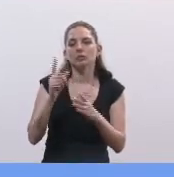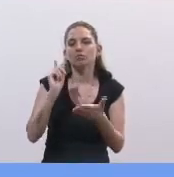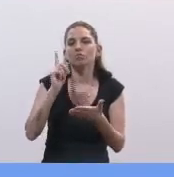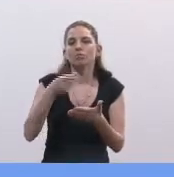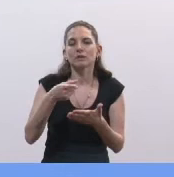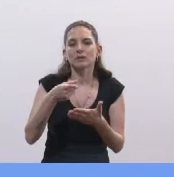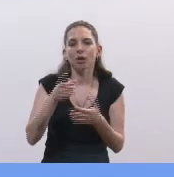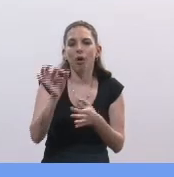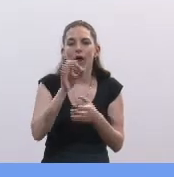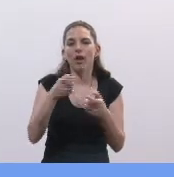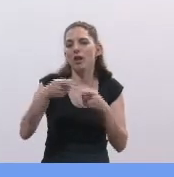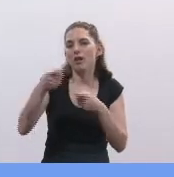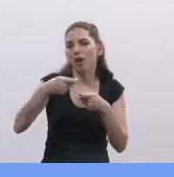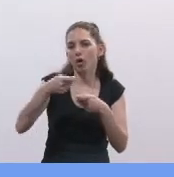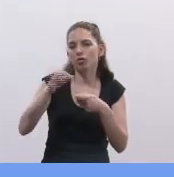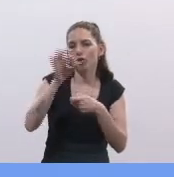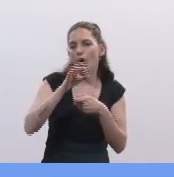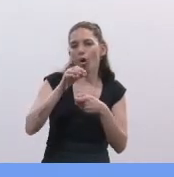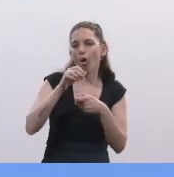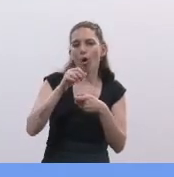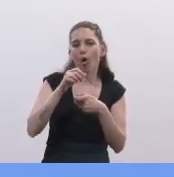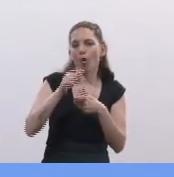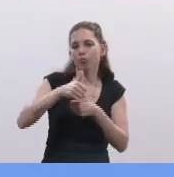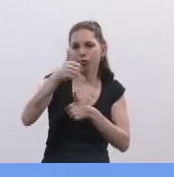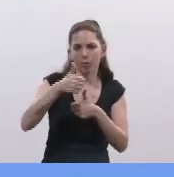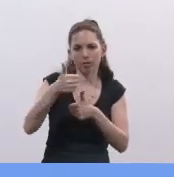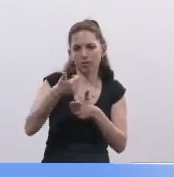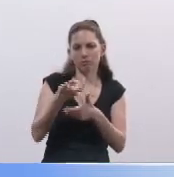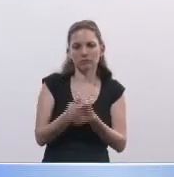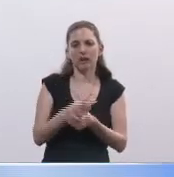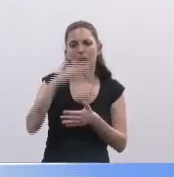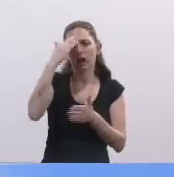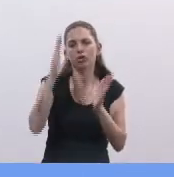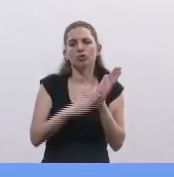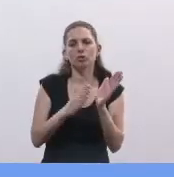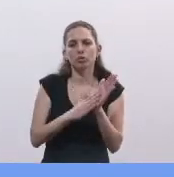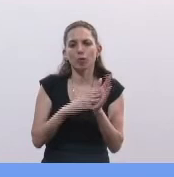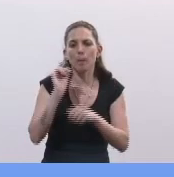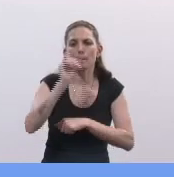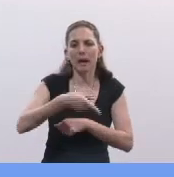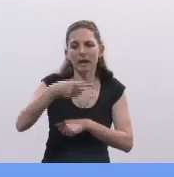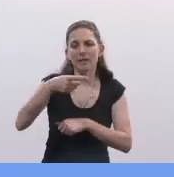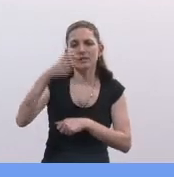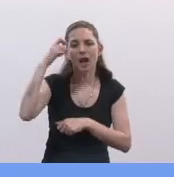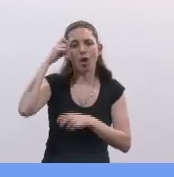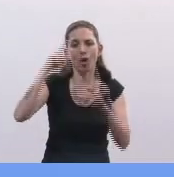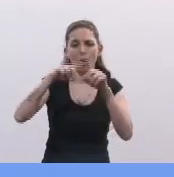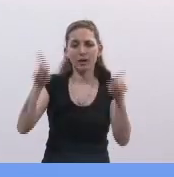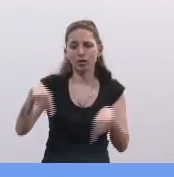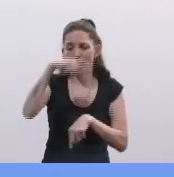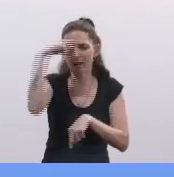ajena. Está absolutamente claro. La Constitución le manda al Congreso de la